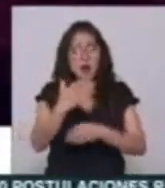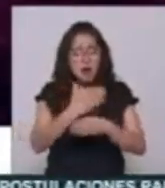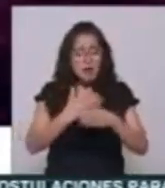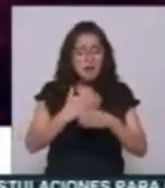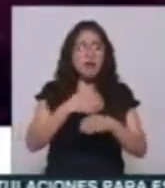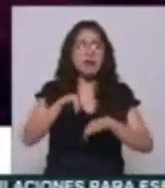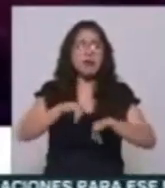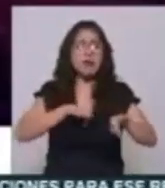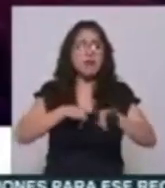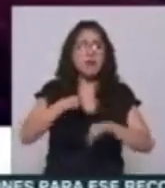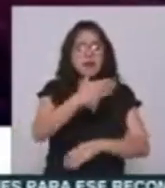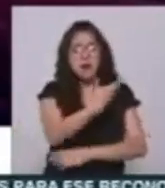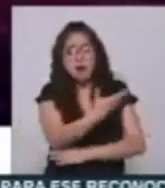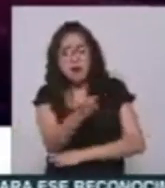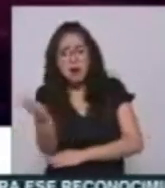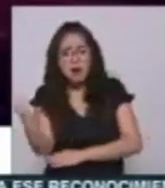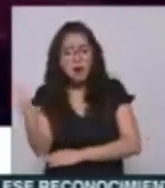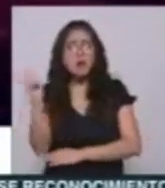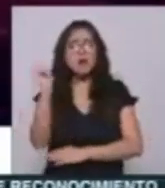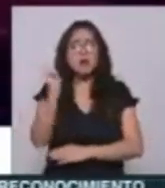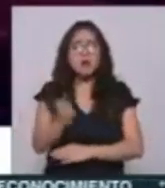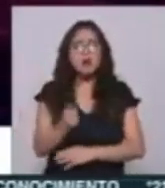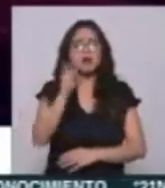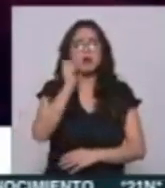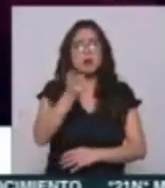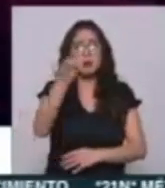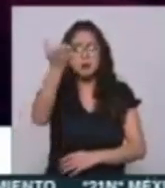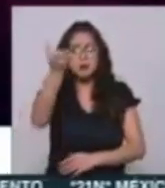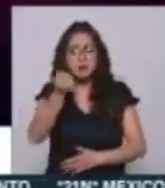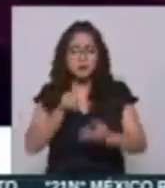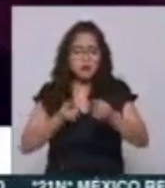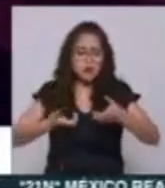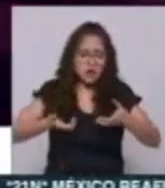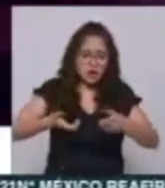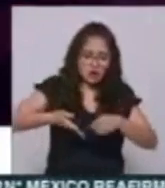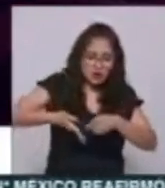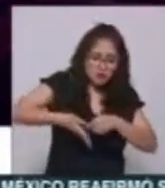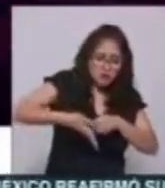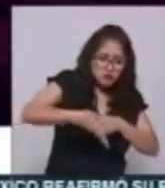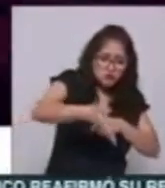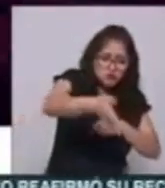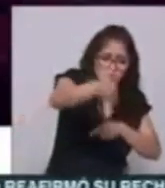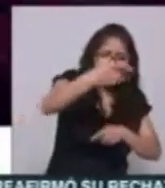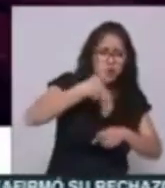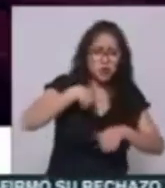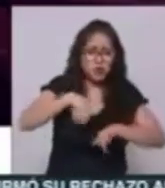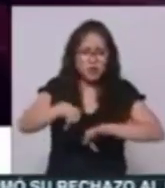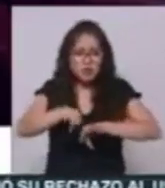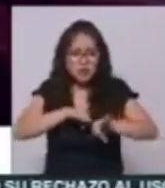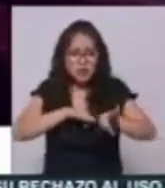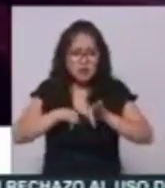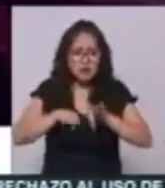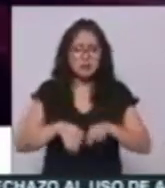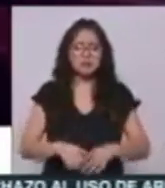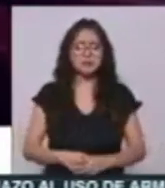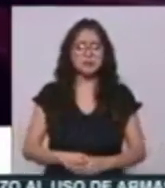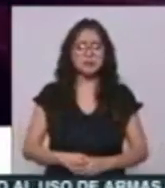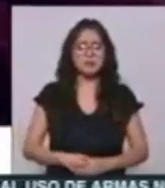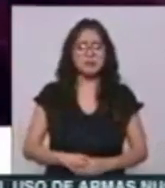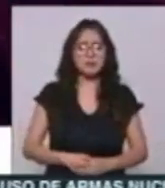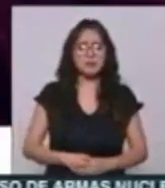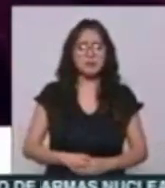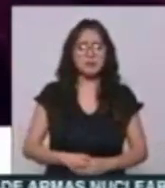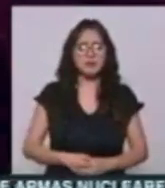con asadón, agarra uno una calle y a trabajar. Yo he trabajado en el campo